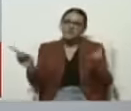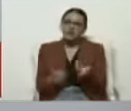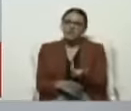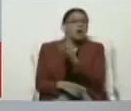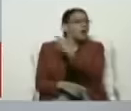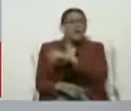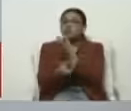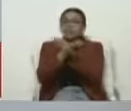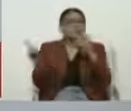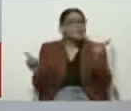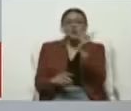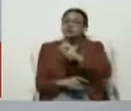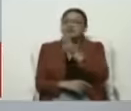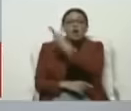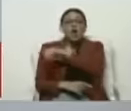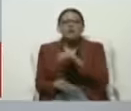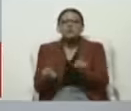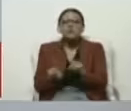prácticas terroristas.